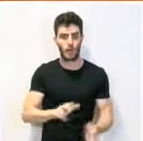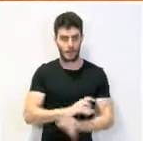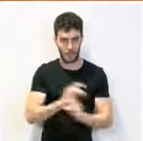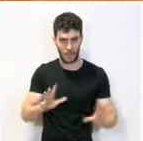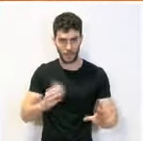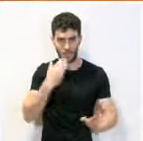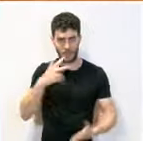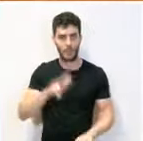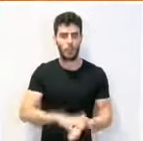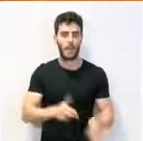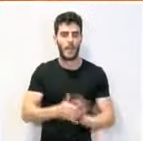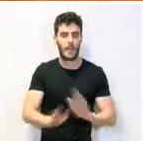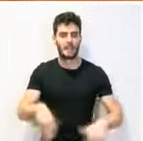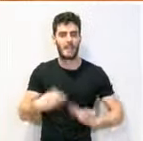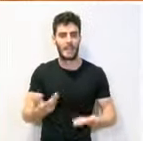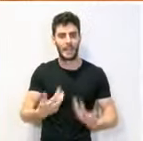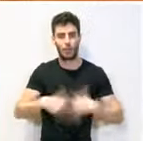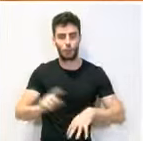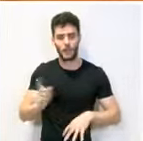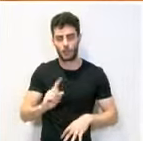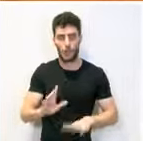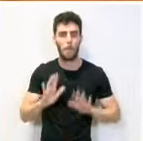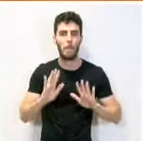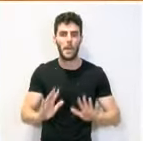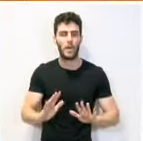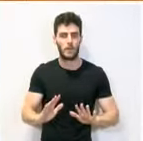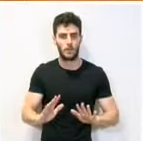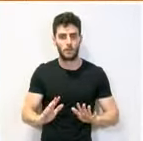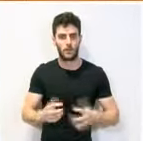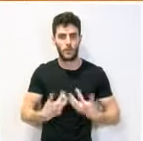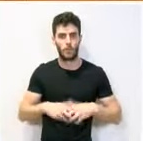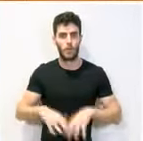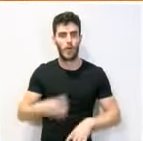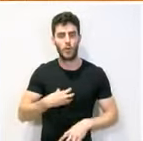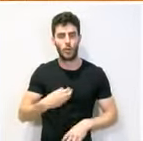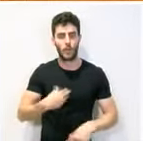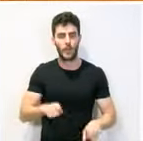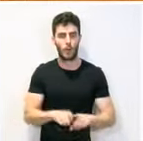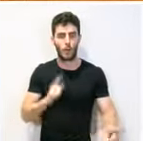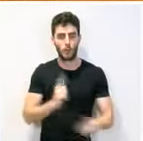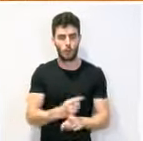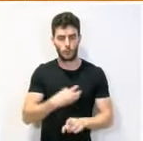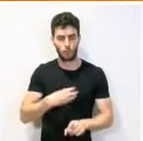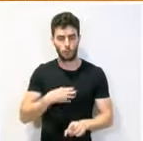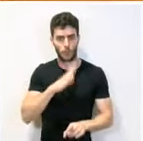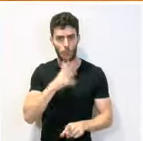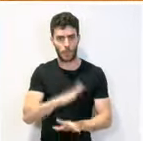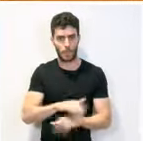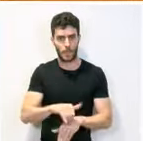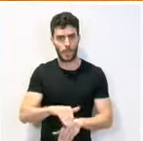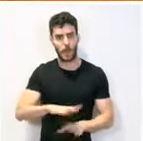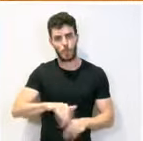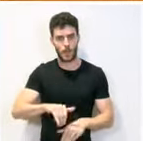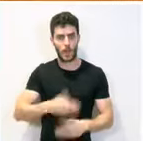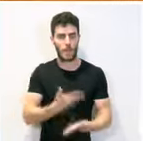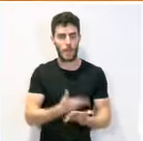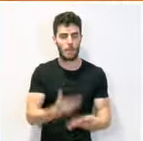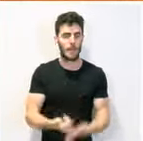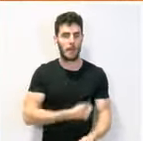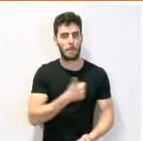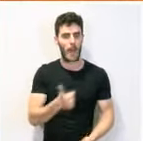no estoy diciendo que se regale, que sea automático, pero lo que no puede funcionar es como una oposición, porque resulta que hay más demanda de la